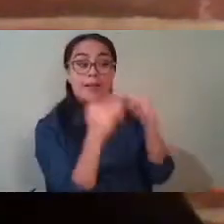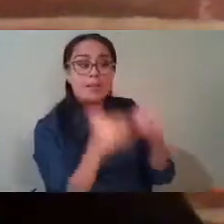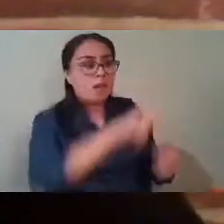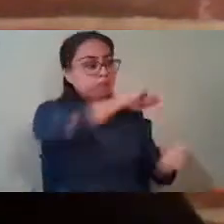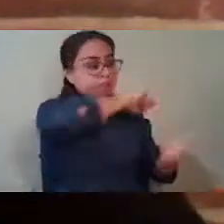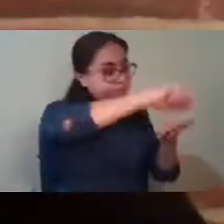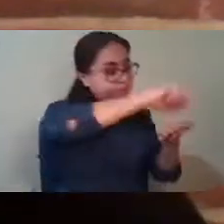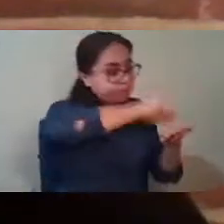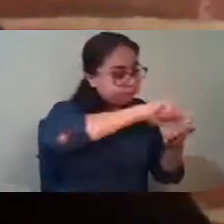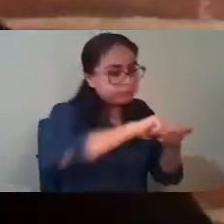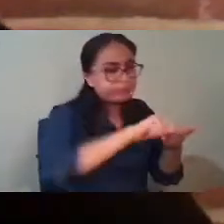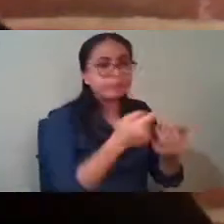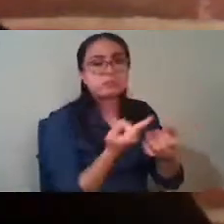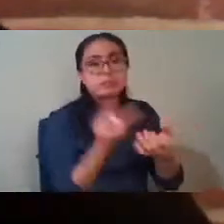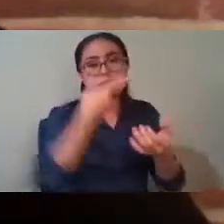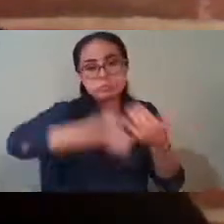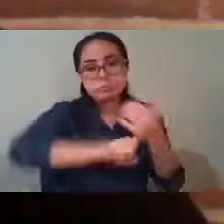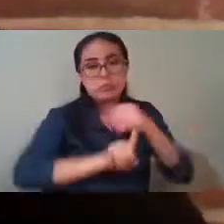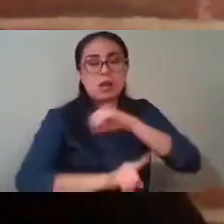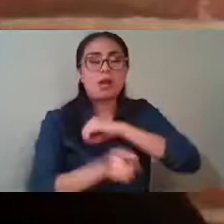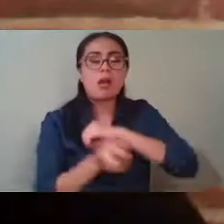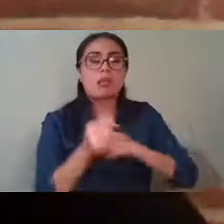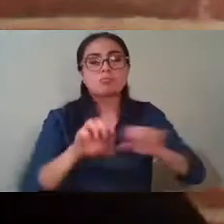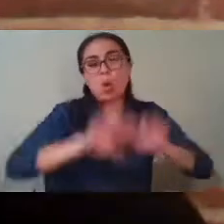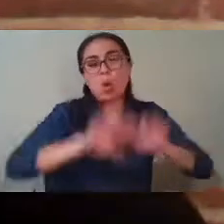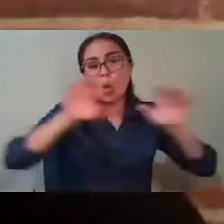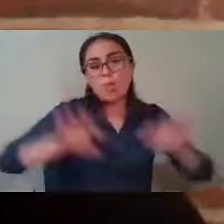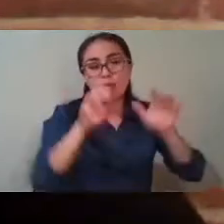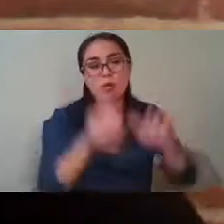del procesador, de la computadora, donde yo